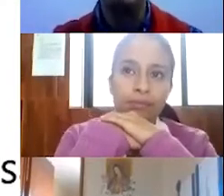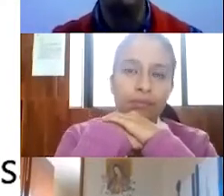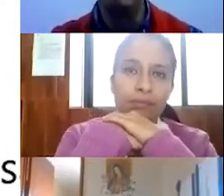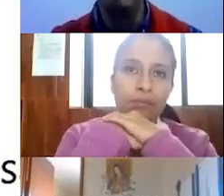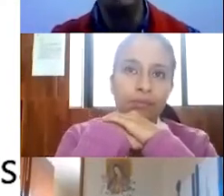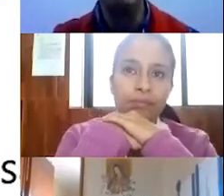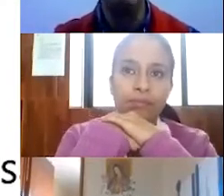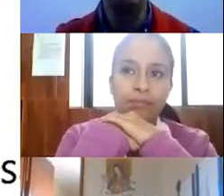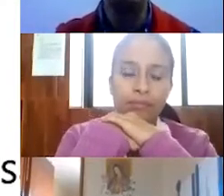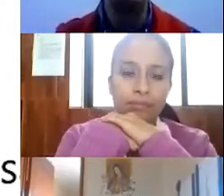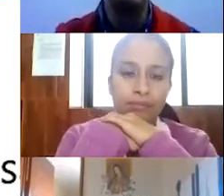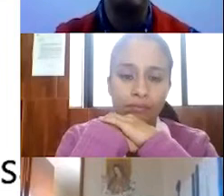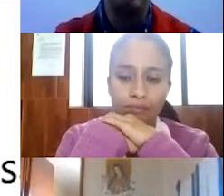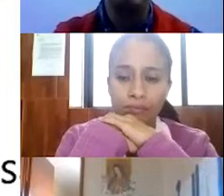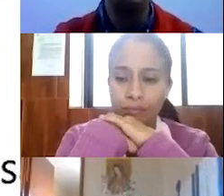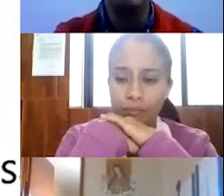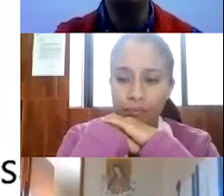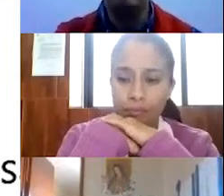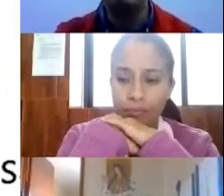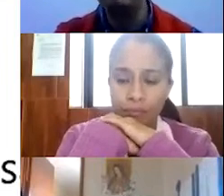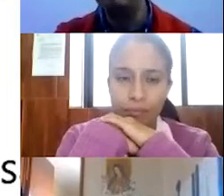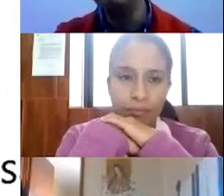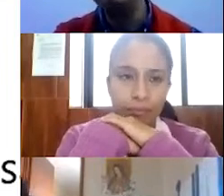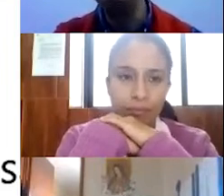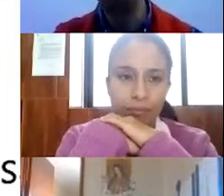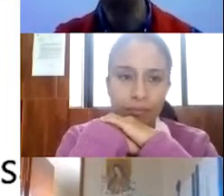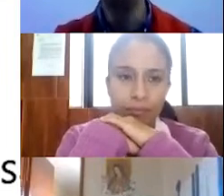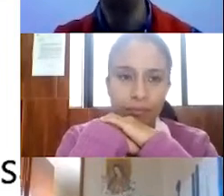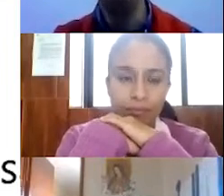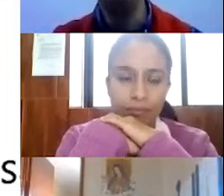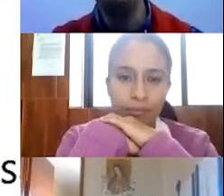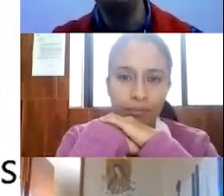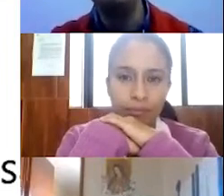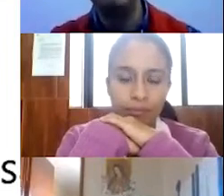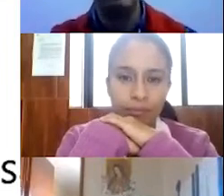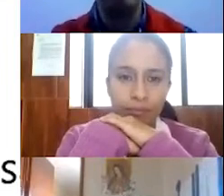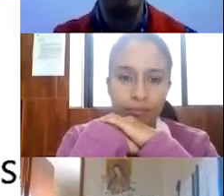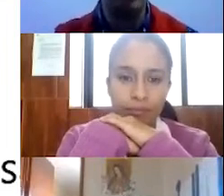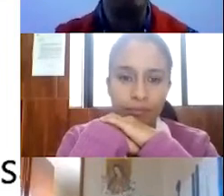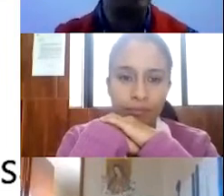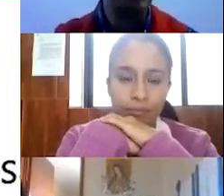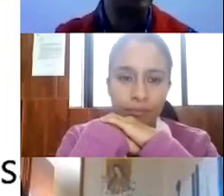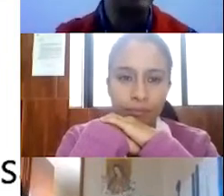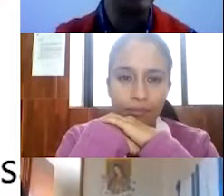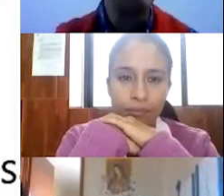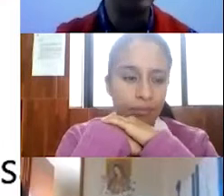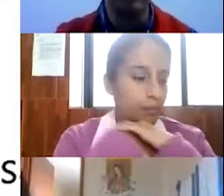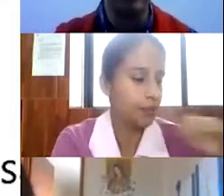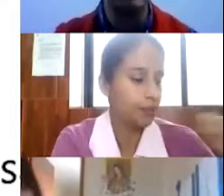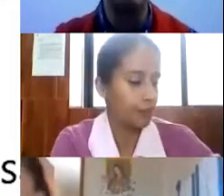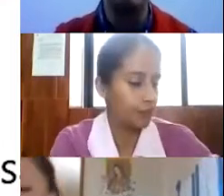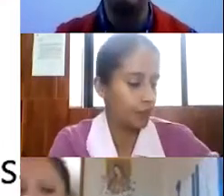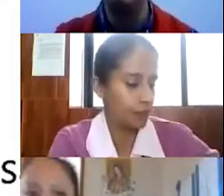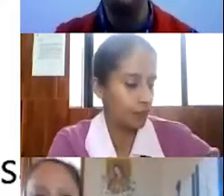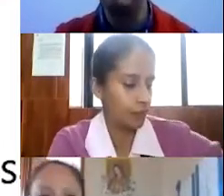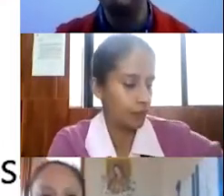bien, si yo aplico este tipo de contención y llegan los paramédicos, igual tengo que, si se me olvidó, porque es lo que lo primero que van a